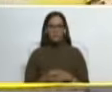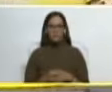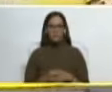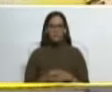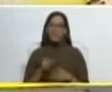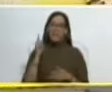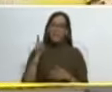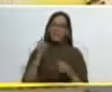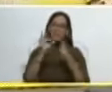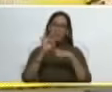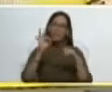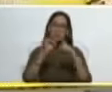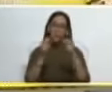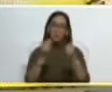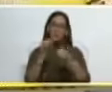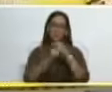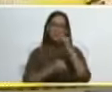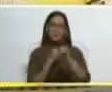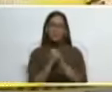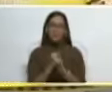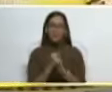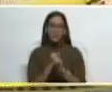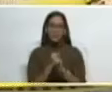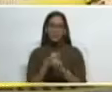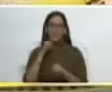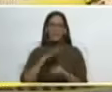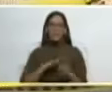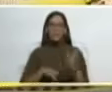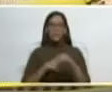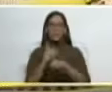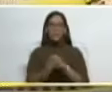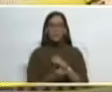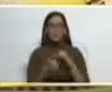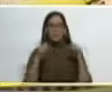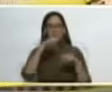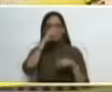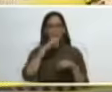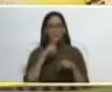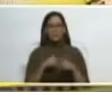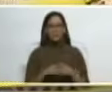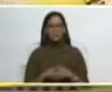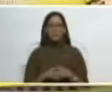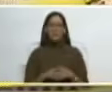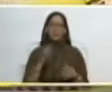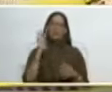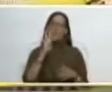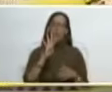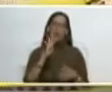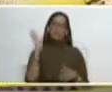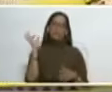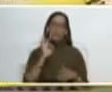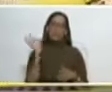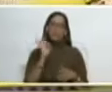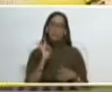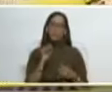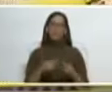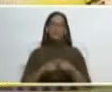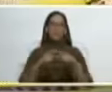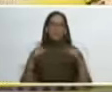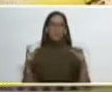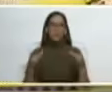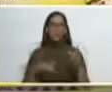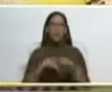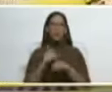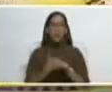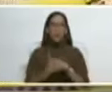Ese Fondo Monetario Internacional está proyectando para este año 4% del crecimiento del